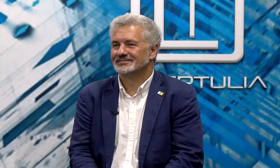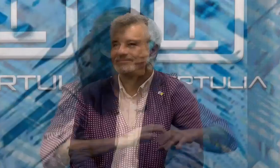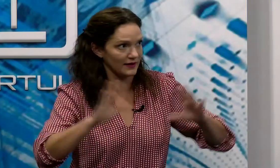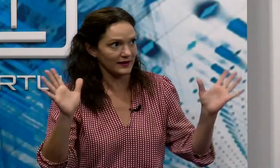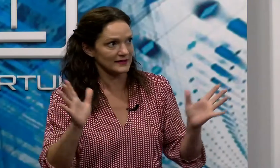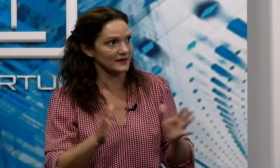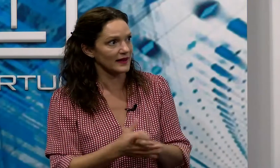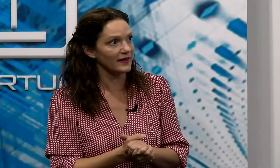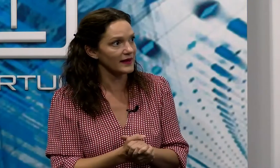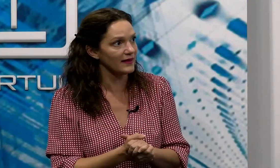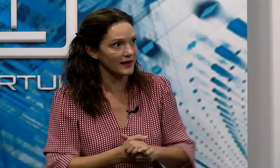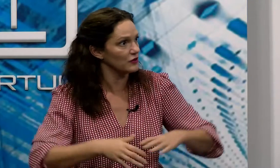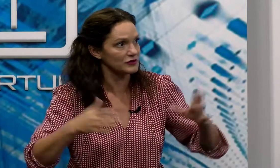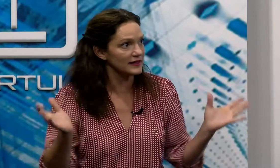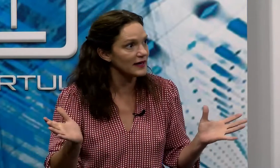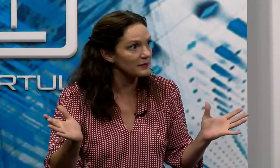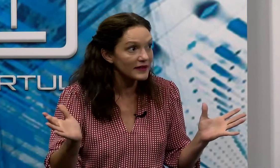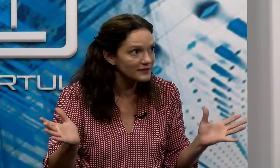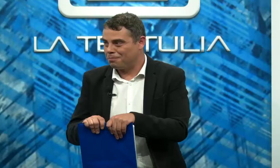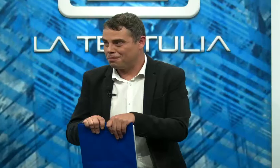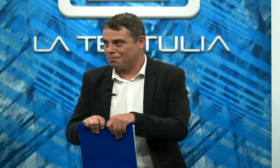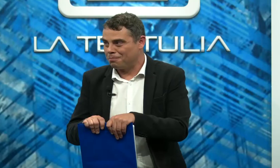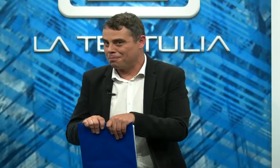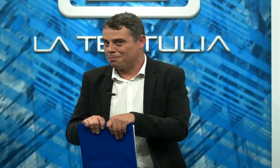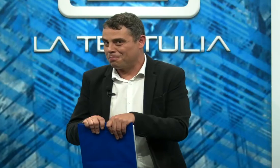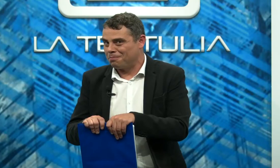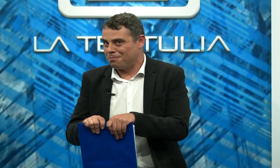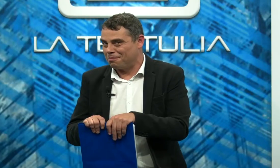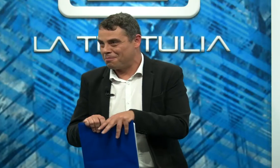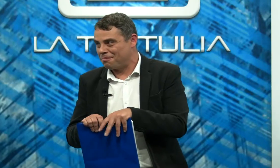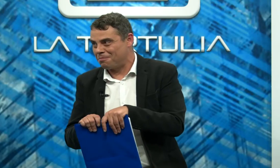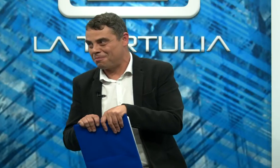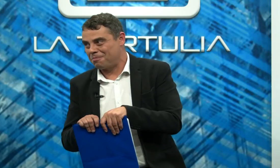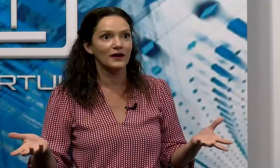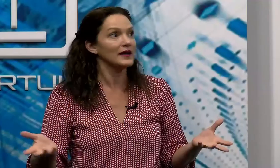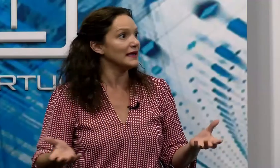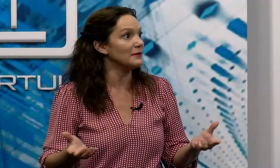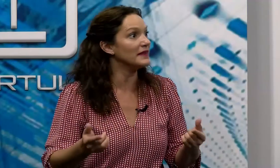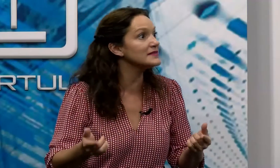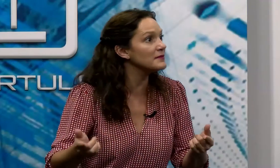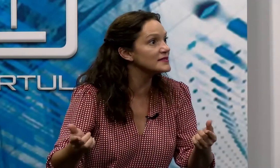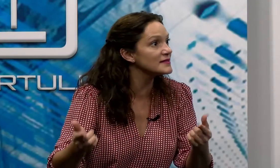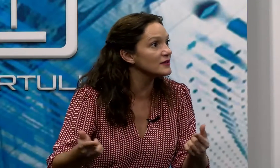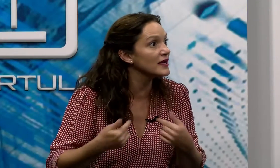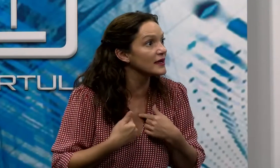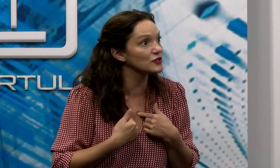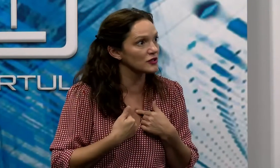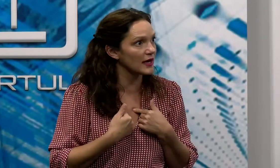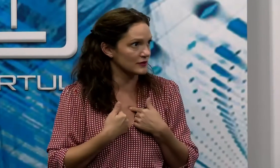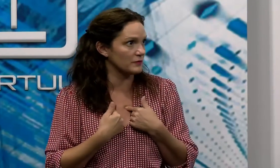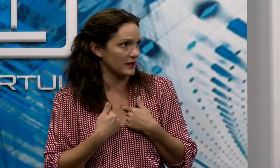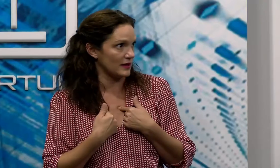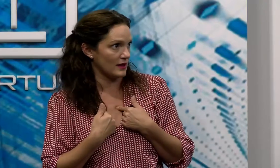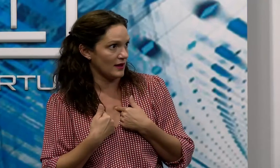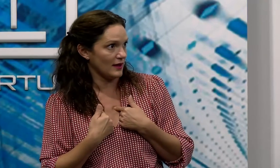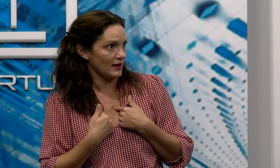no, que de Hacienda nada de nada, que ellos no tienen el expediente, porque quien tiene que hacerlo es el de turismo. Pero, y me dice a mí esa señora que yo soy la